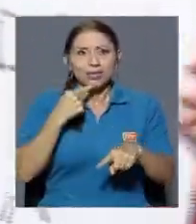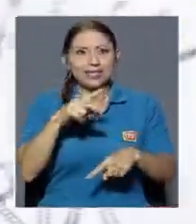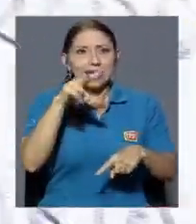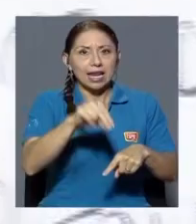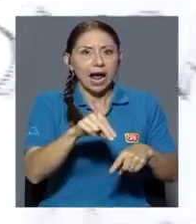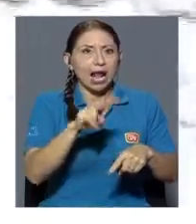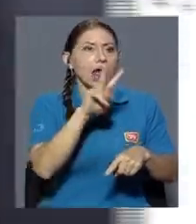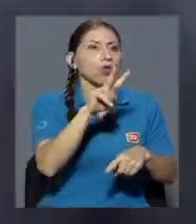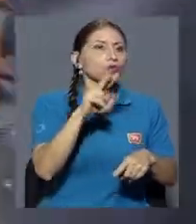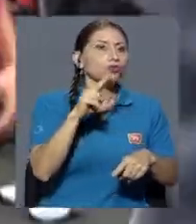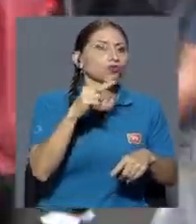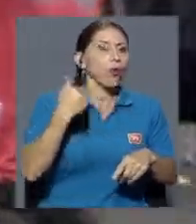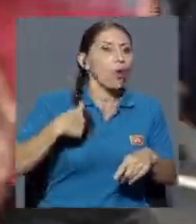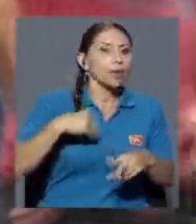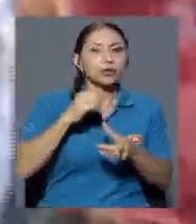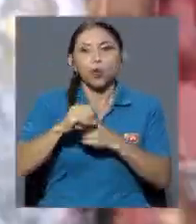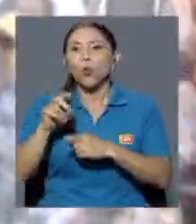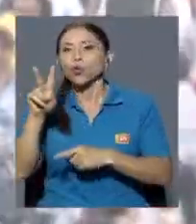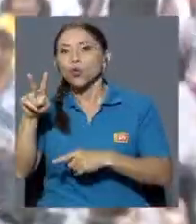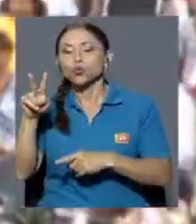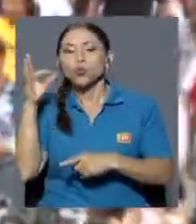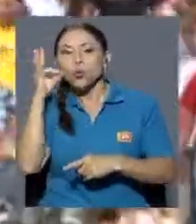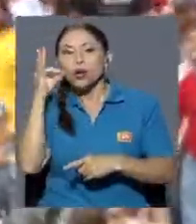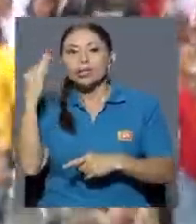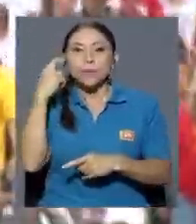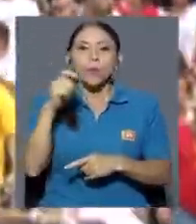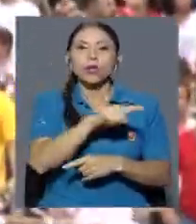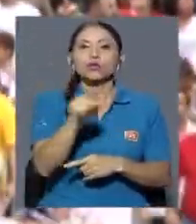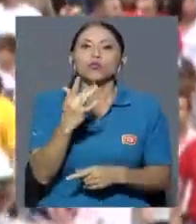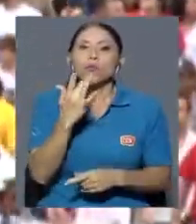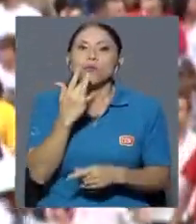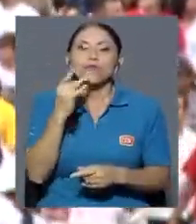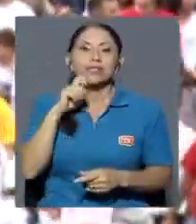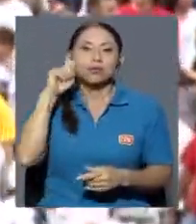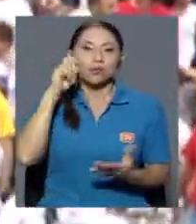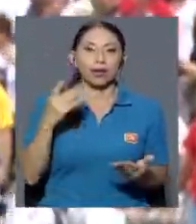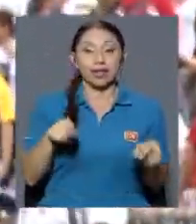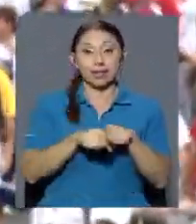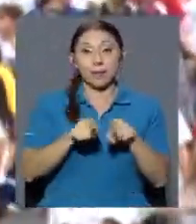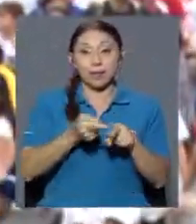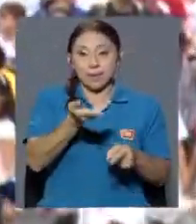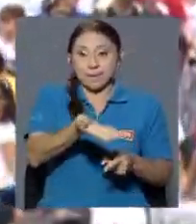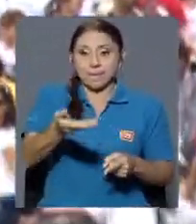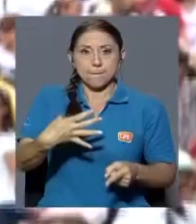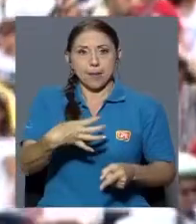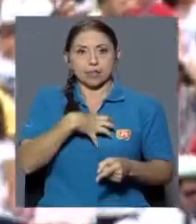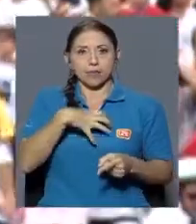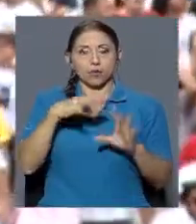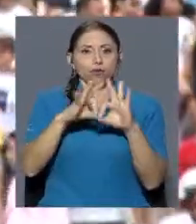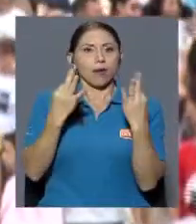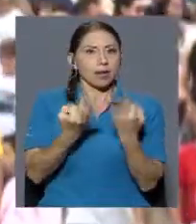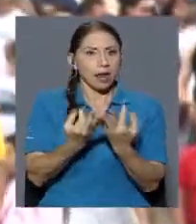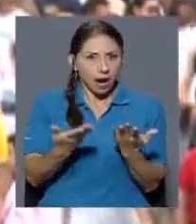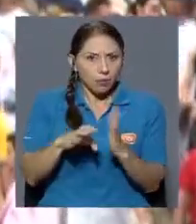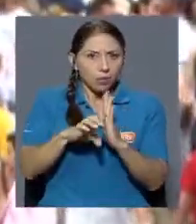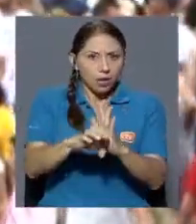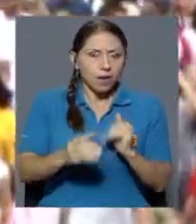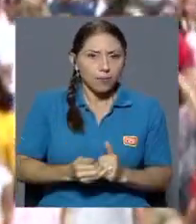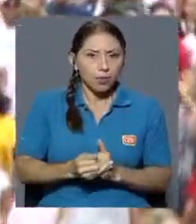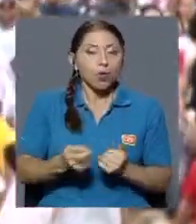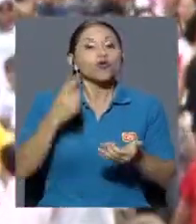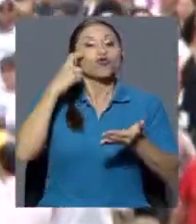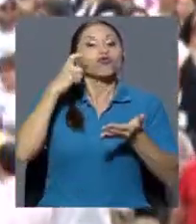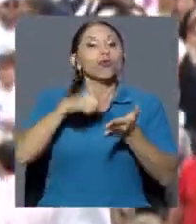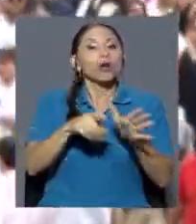mujeres por el simple hecho de de la orientación sexual que tengan el patrimonio familiar también por ejemplo el reconocimiento de los